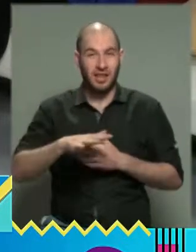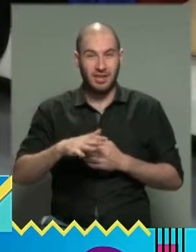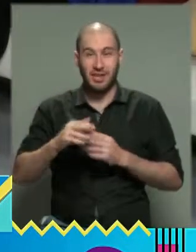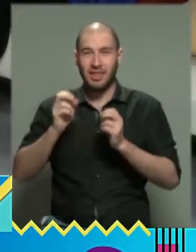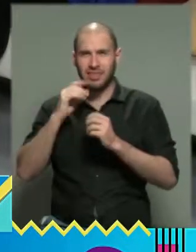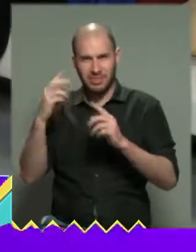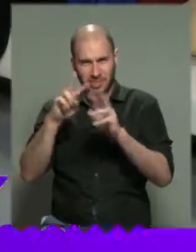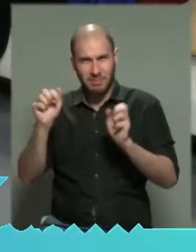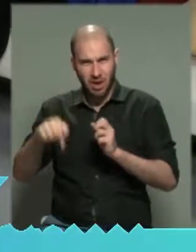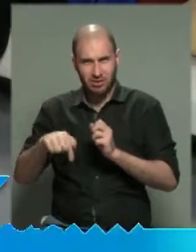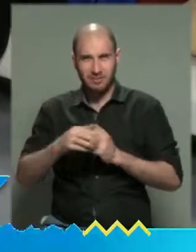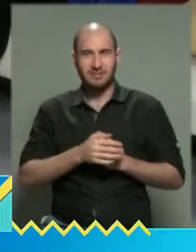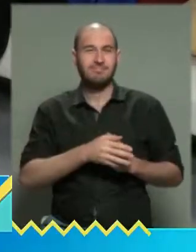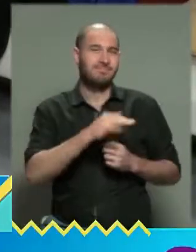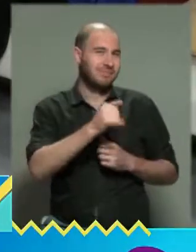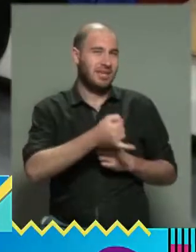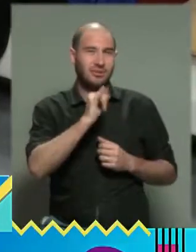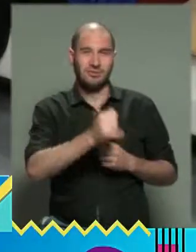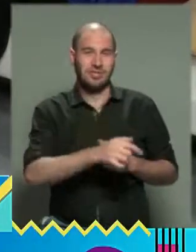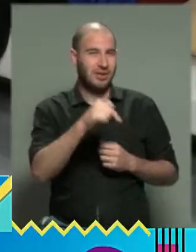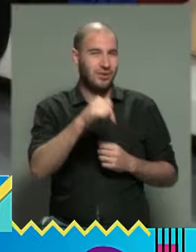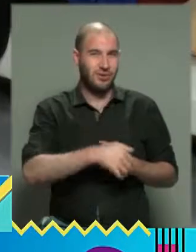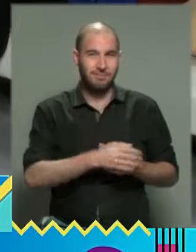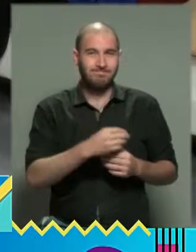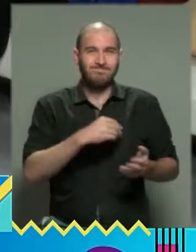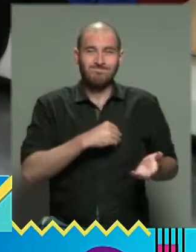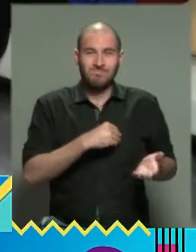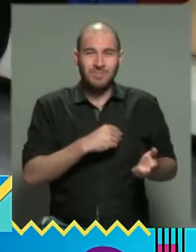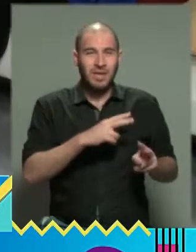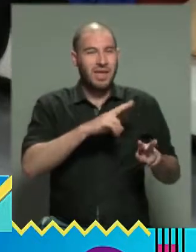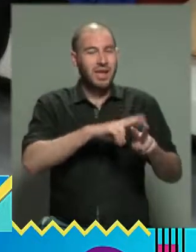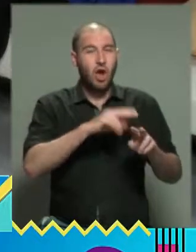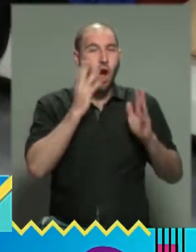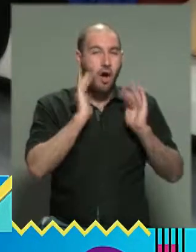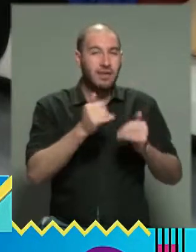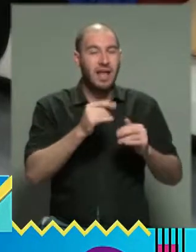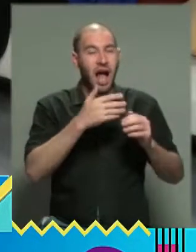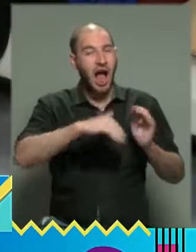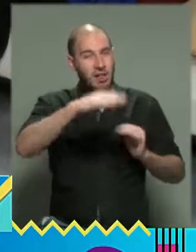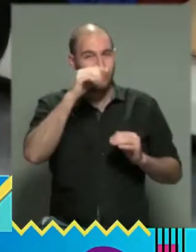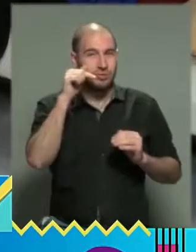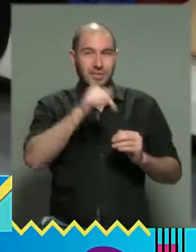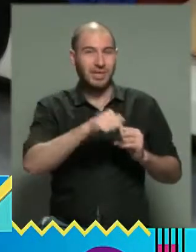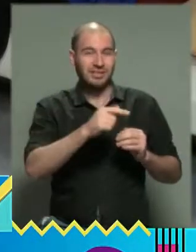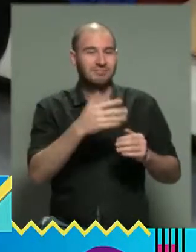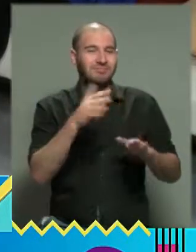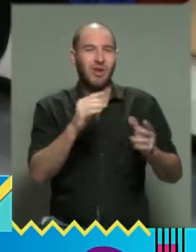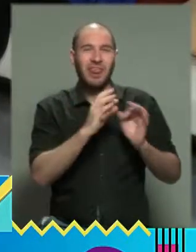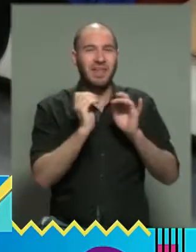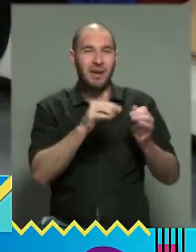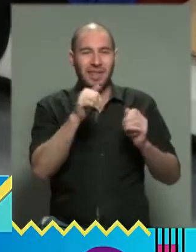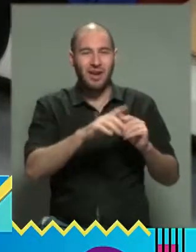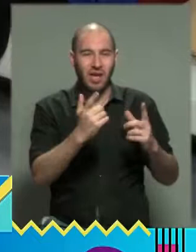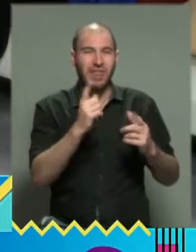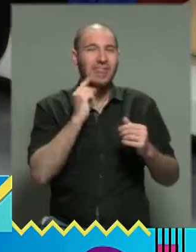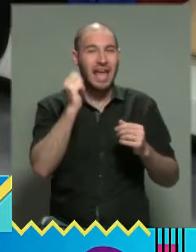que sea ese el tema? Tiene que ser el tema, la verdad. Una pena que en las redes sociales los jóvenes y adultos, por supuesto, no estemos en un debate como este,